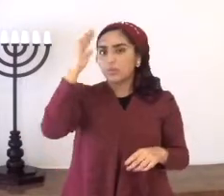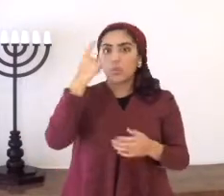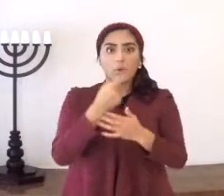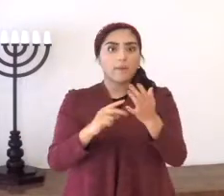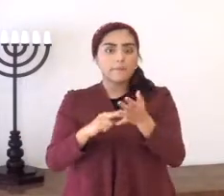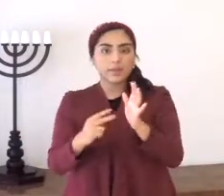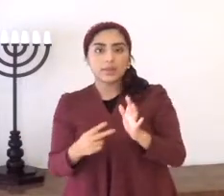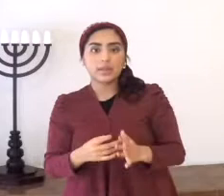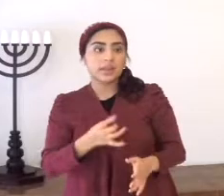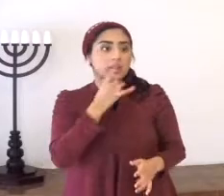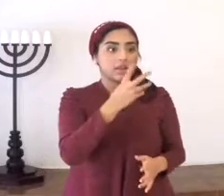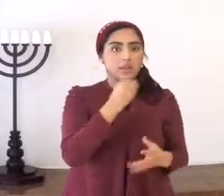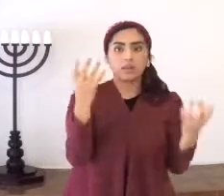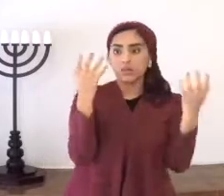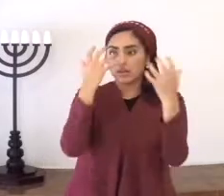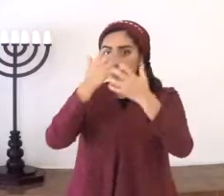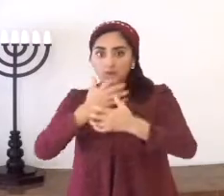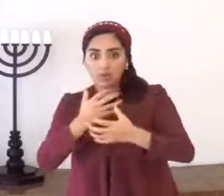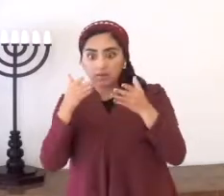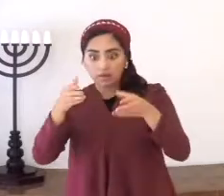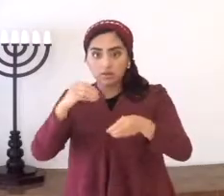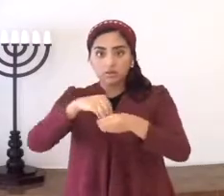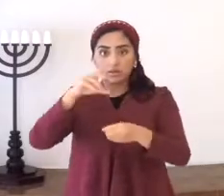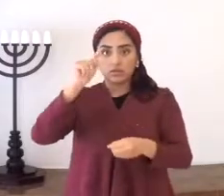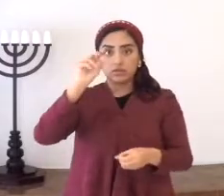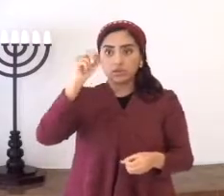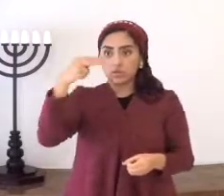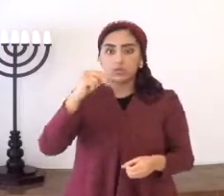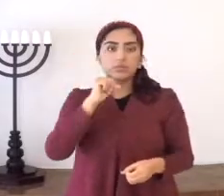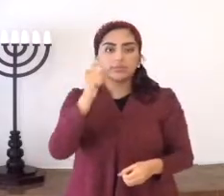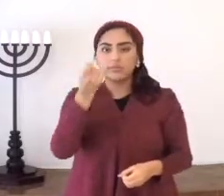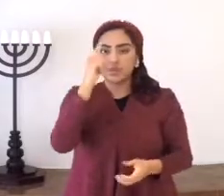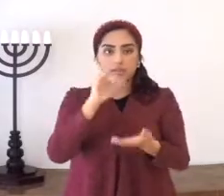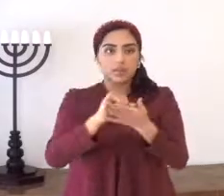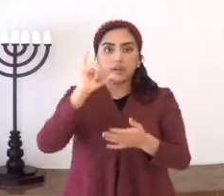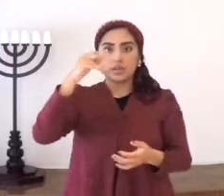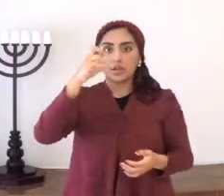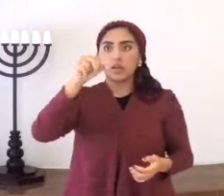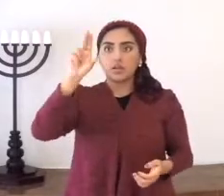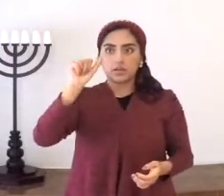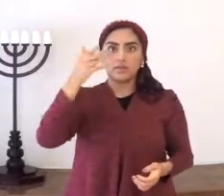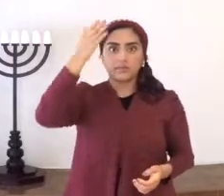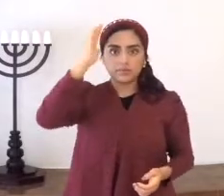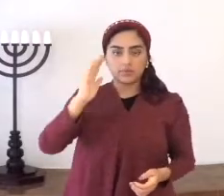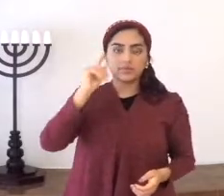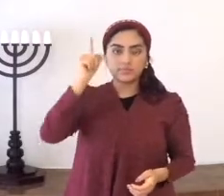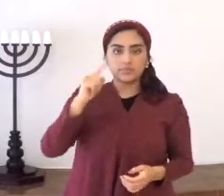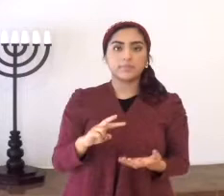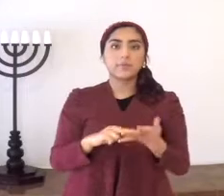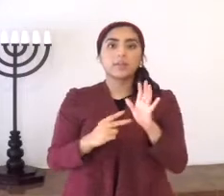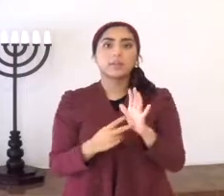puede discernir qué es la luz y qué son las tinieblas según la bendita Torah, menos va a entender que Yahshua es Elohim.